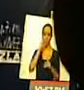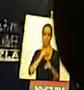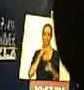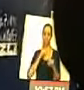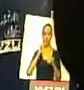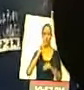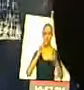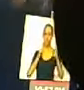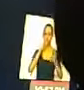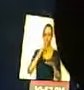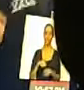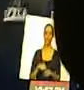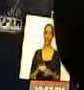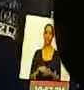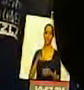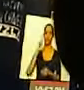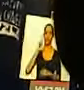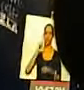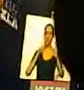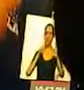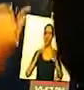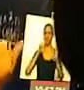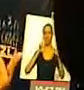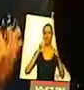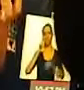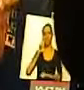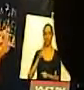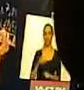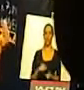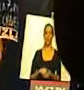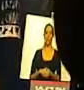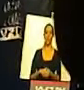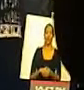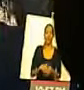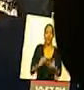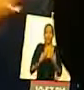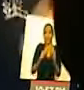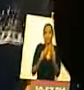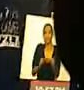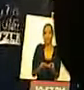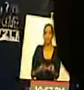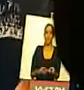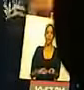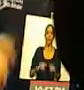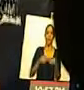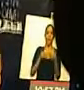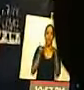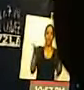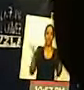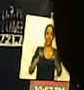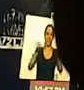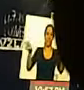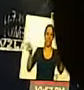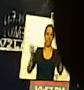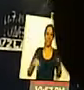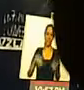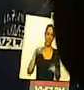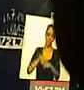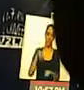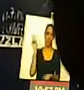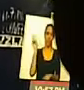años, 38 años. Eso sí, con una vocación irresistible a entregarse y abrir las patas y hacer felación política.